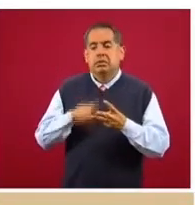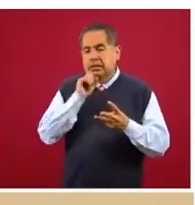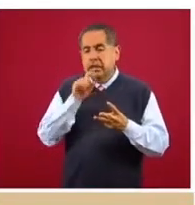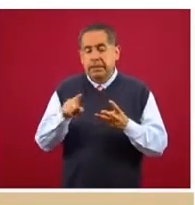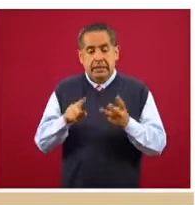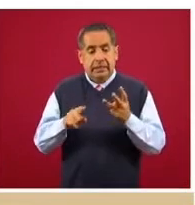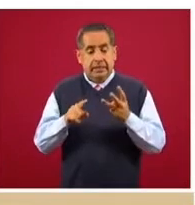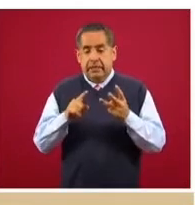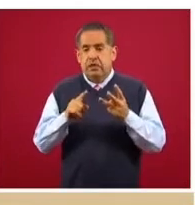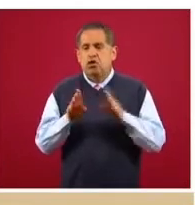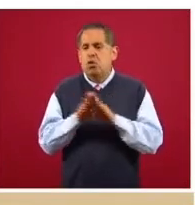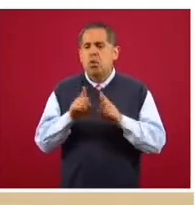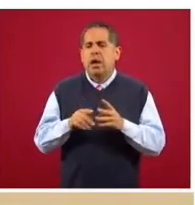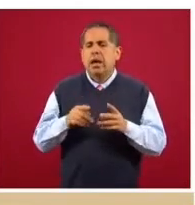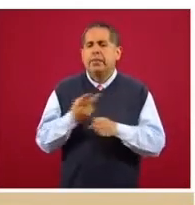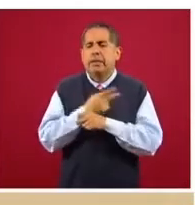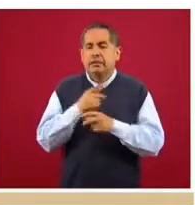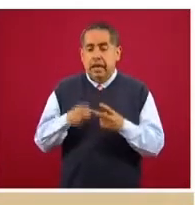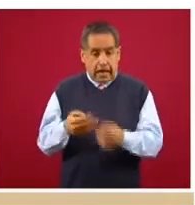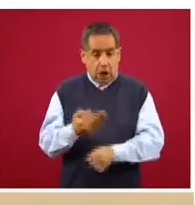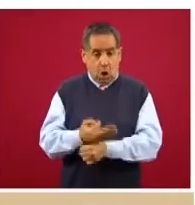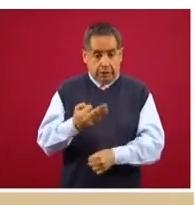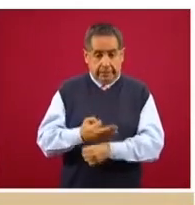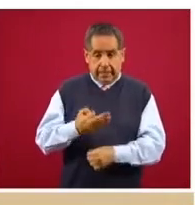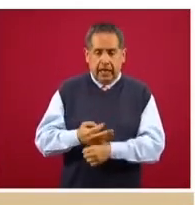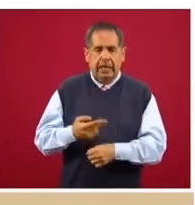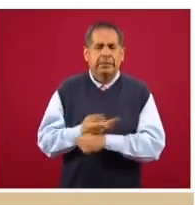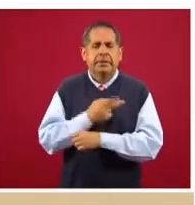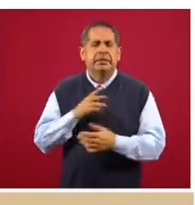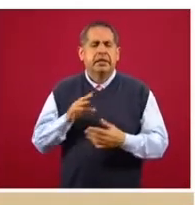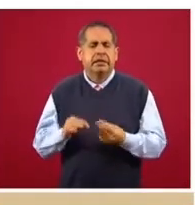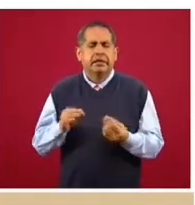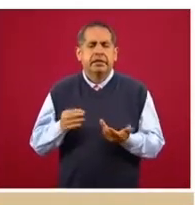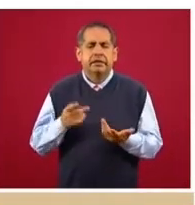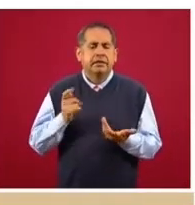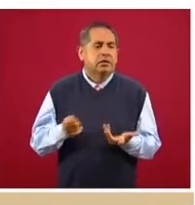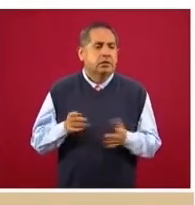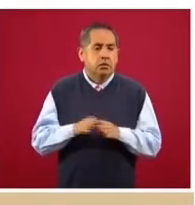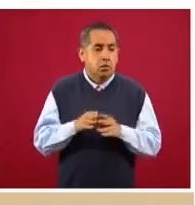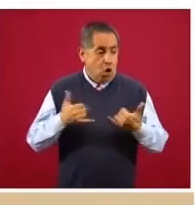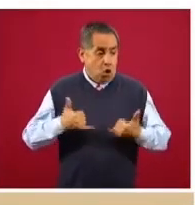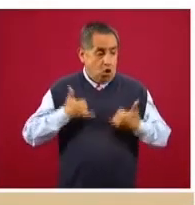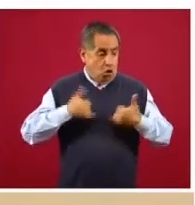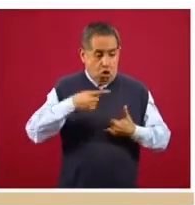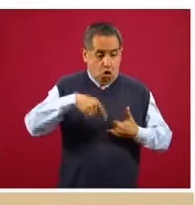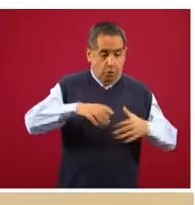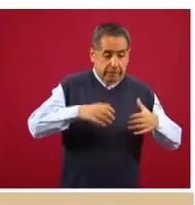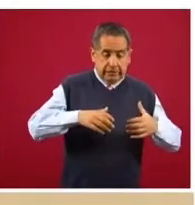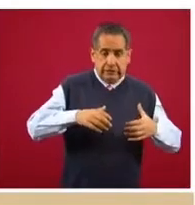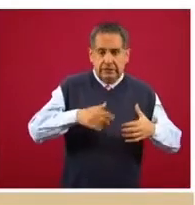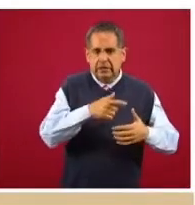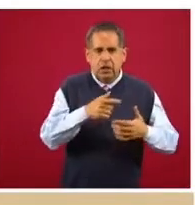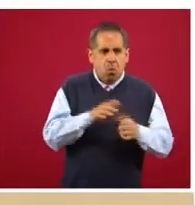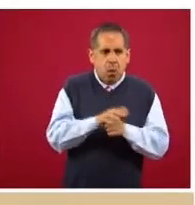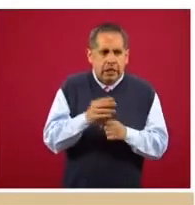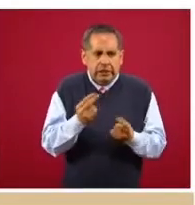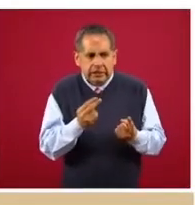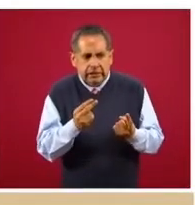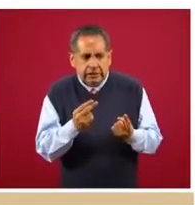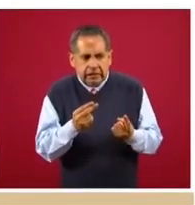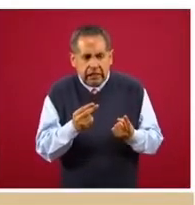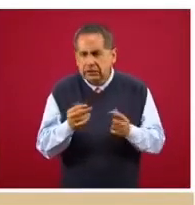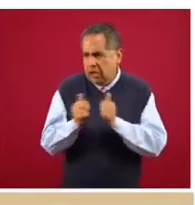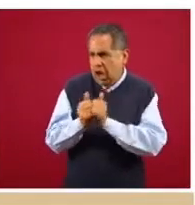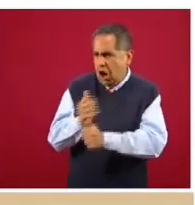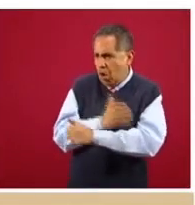el segundo momento, que es en el que nos encontramos ya ahora, es bueno cómo las personas jóvenes o adolescentes que necesiten